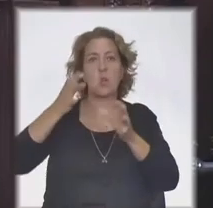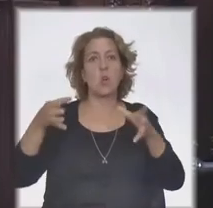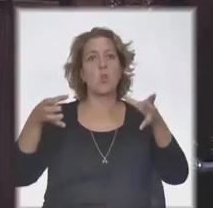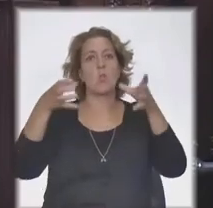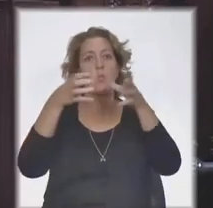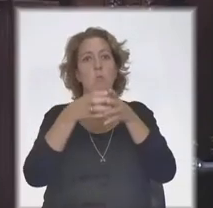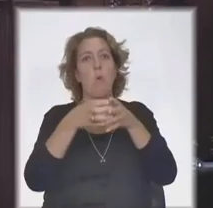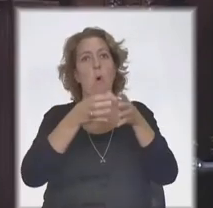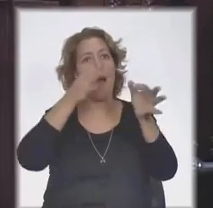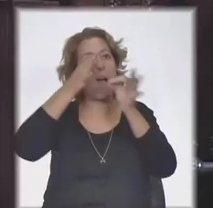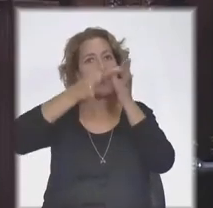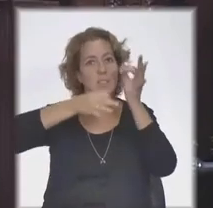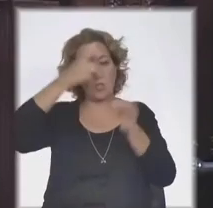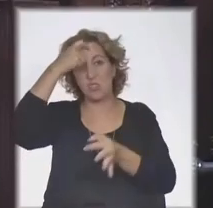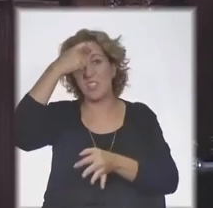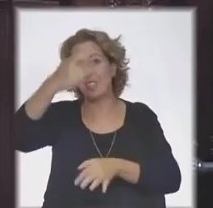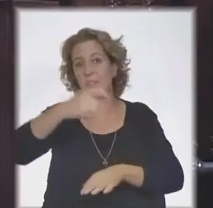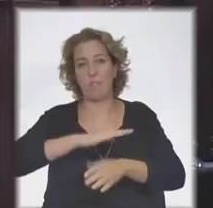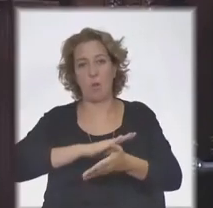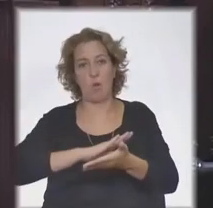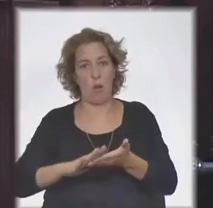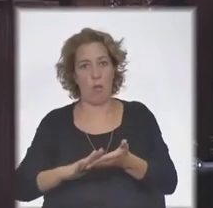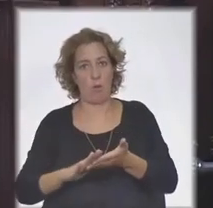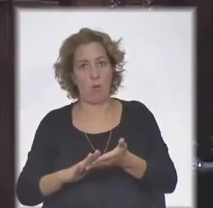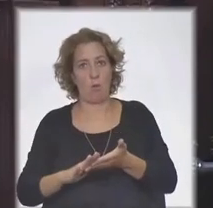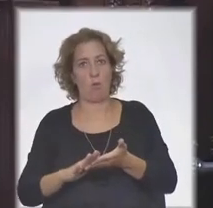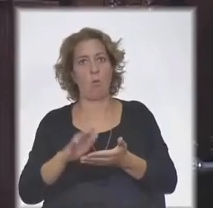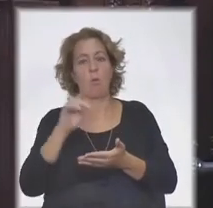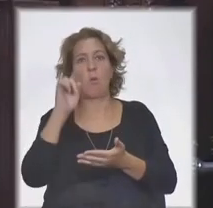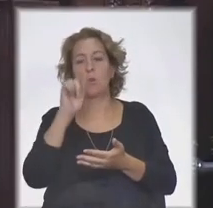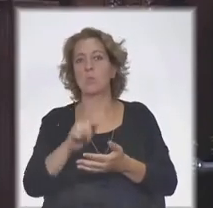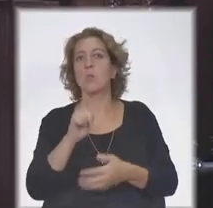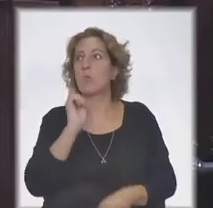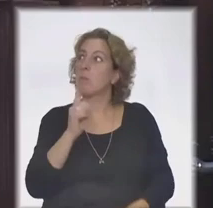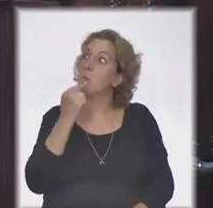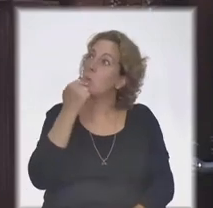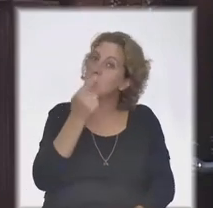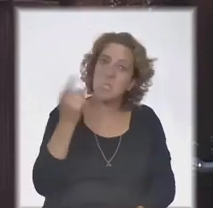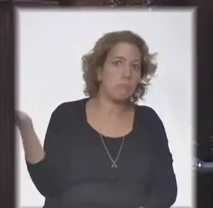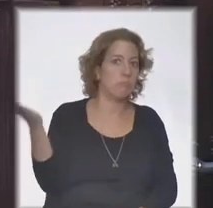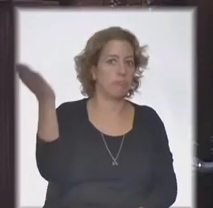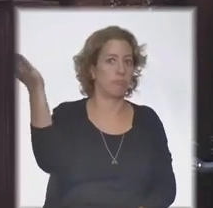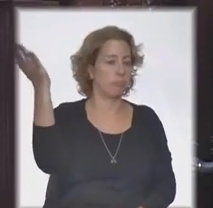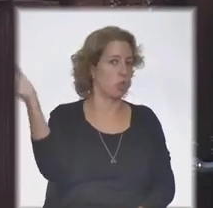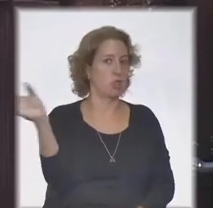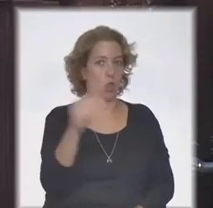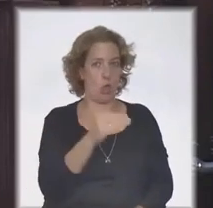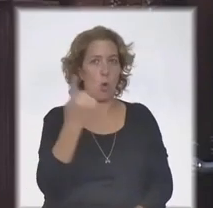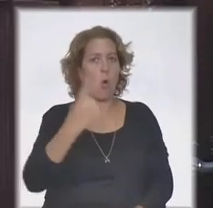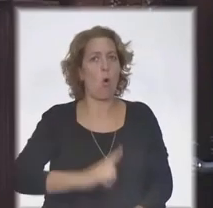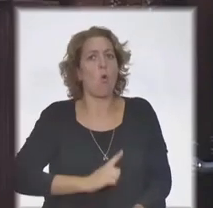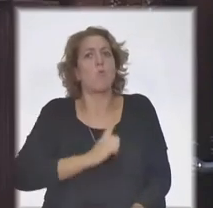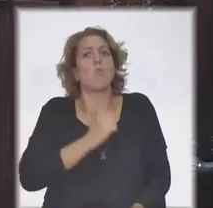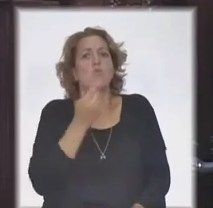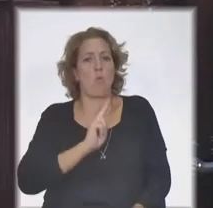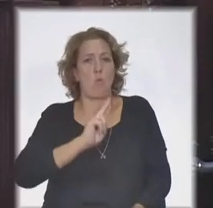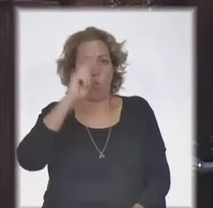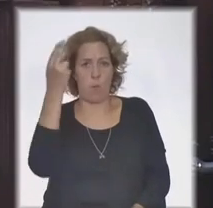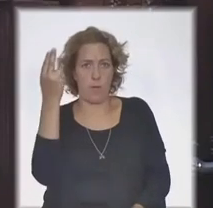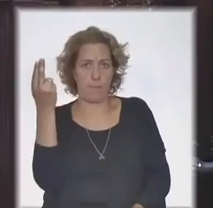Grupo Asesor Científico Honorario. Y eso lo debemos destacar todos, porque es un orgullo para nuestro